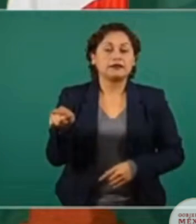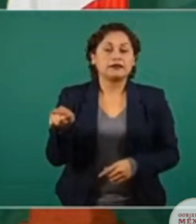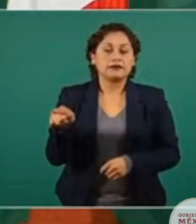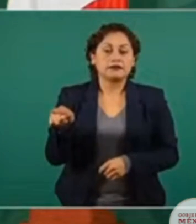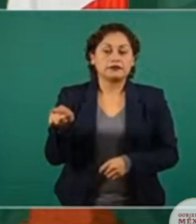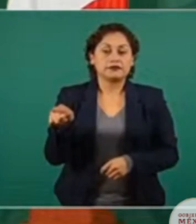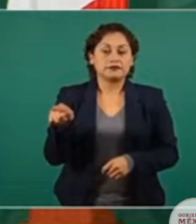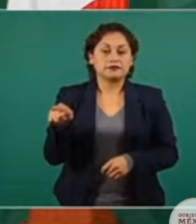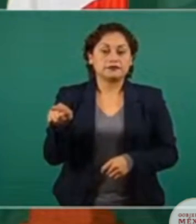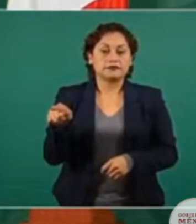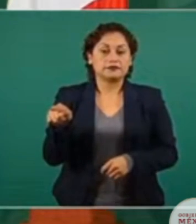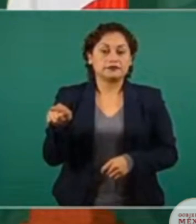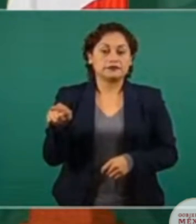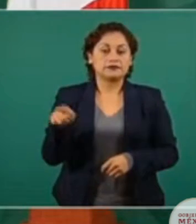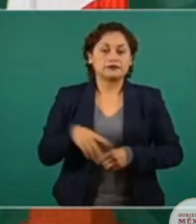más